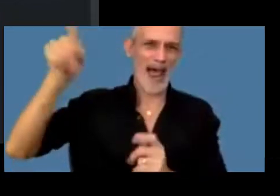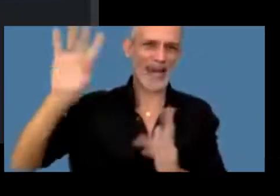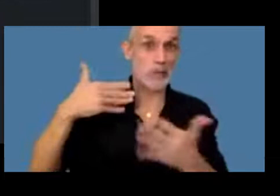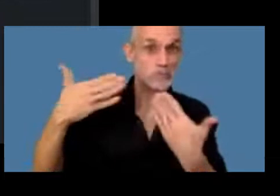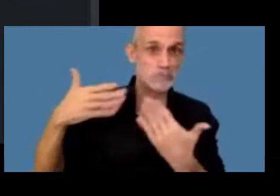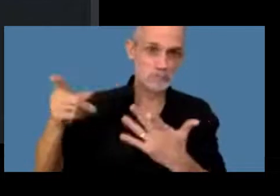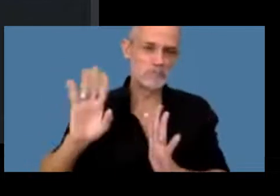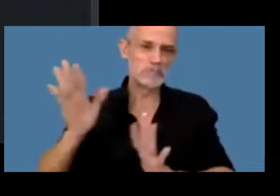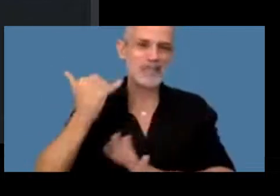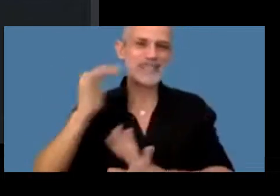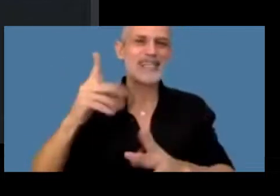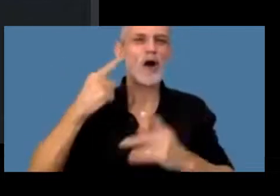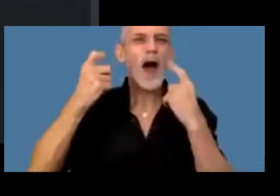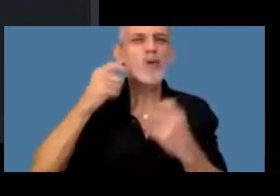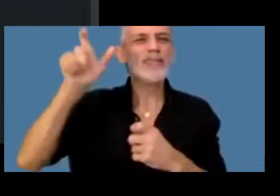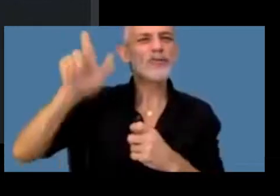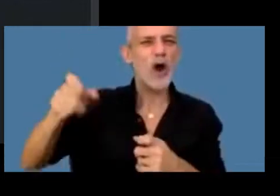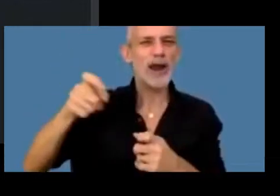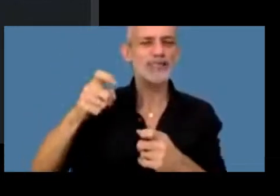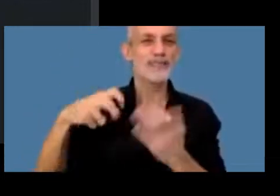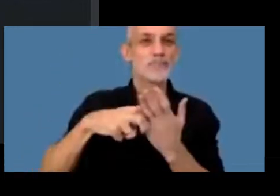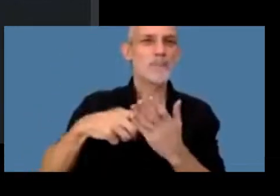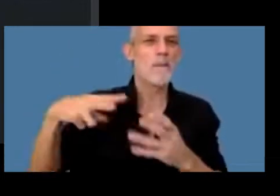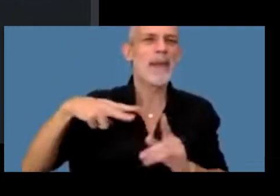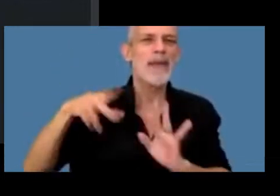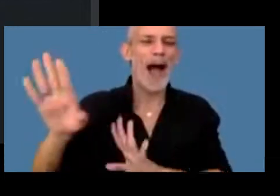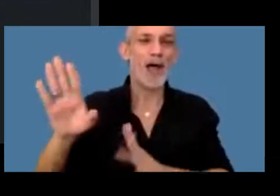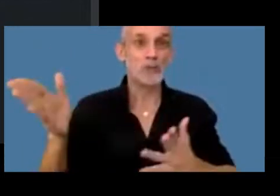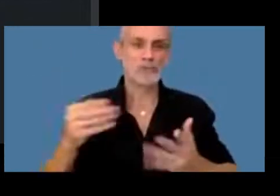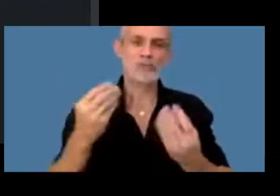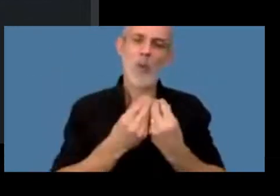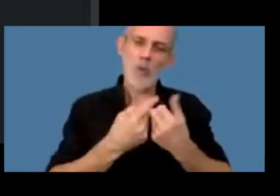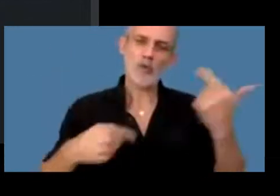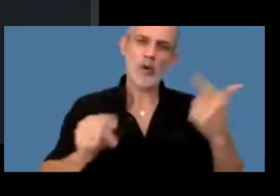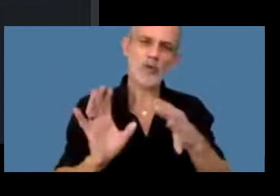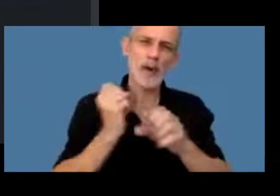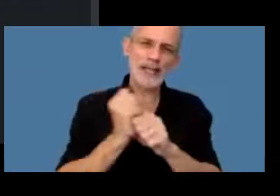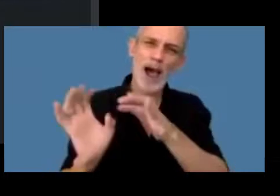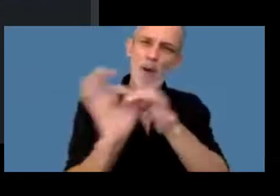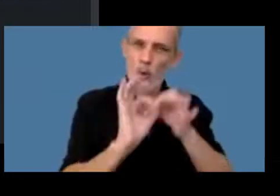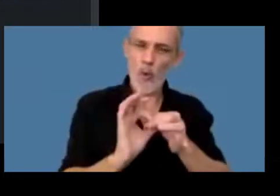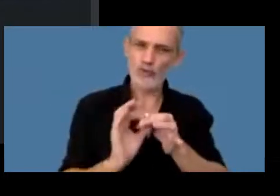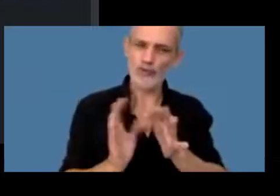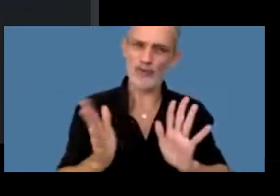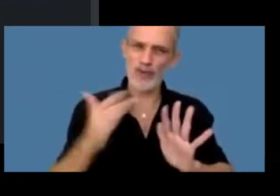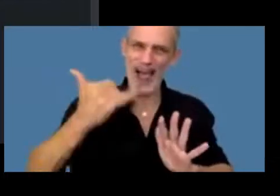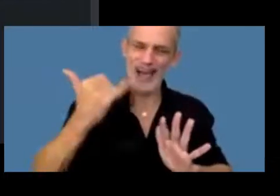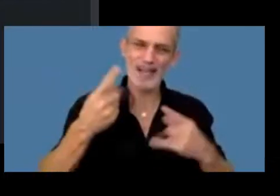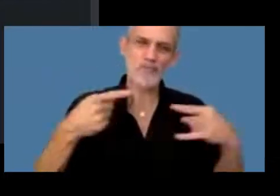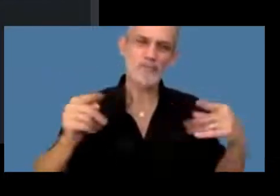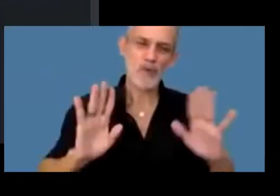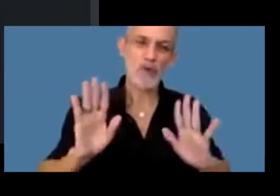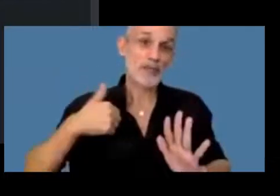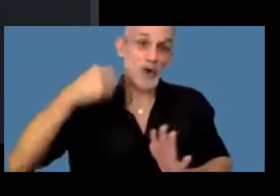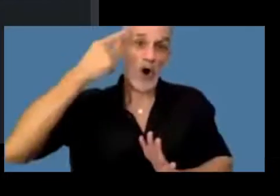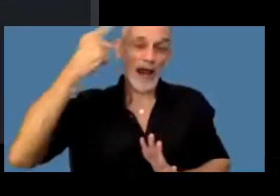con auditores de la cuestión privada. Hay mucho para trabajar en conjunto, digamos. Hay mucho pero yo creo que lo